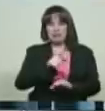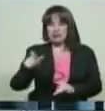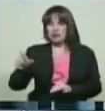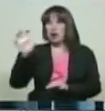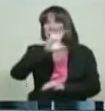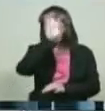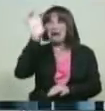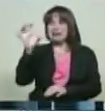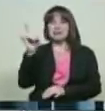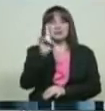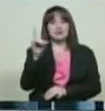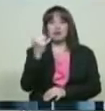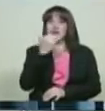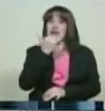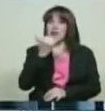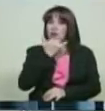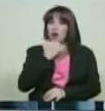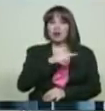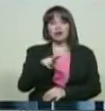Somos gente de paz,